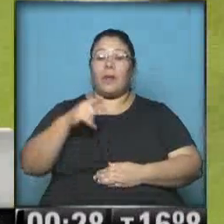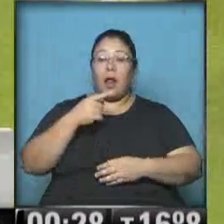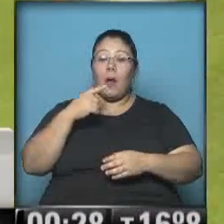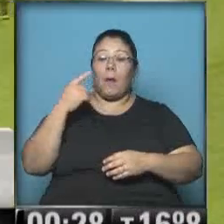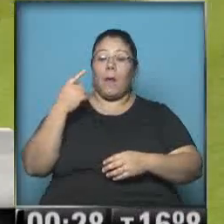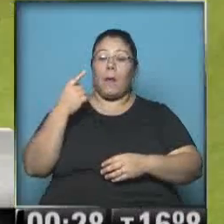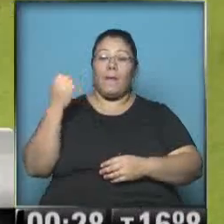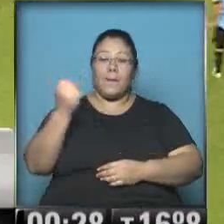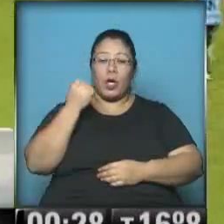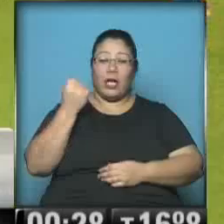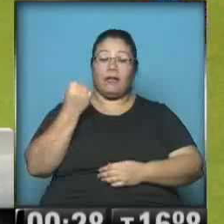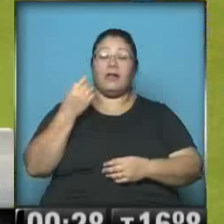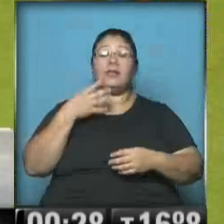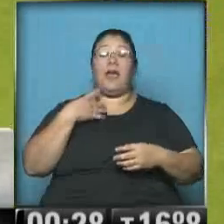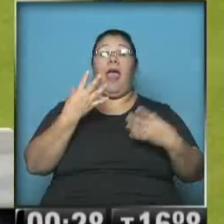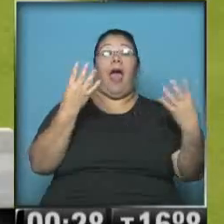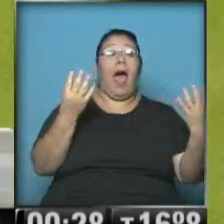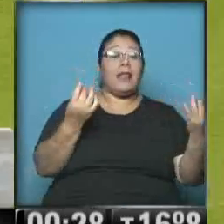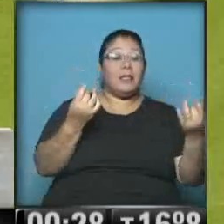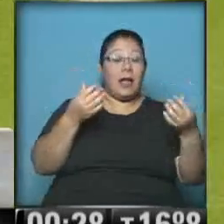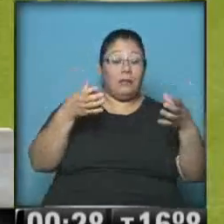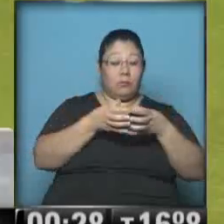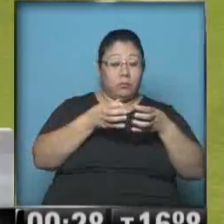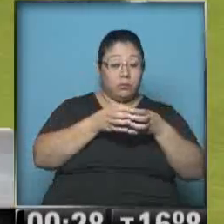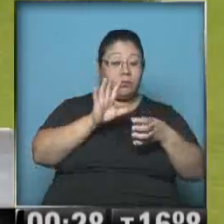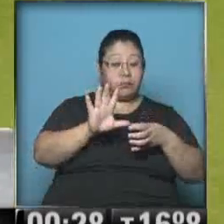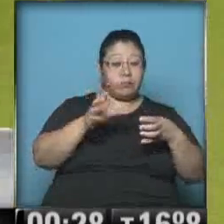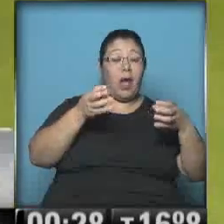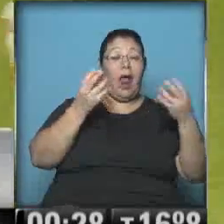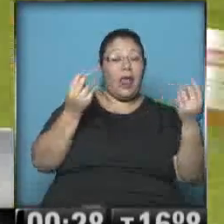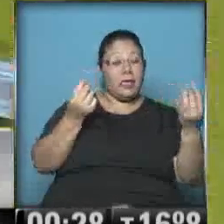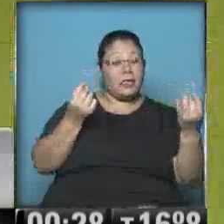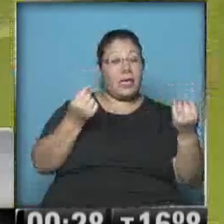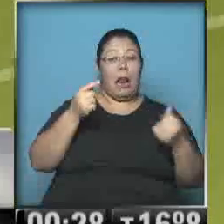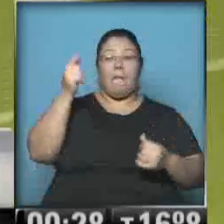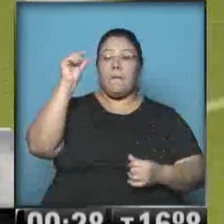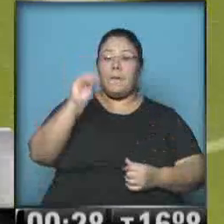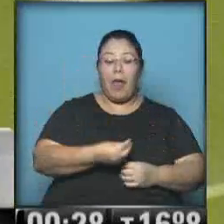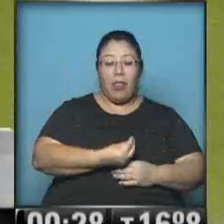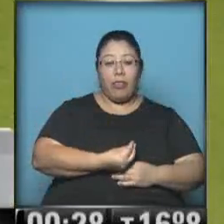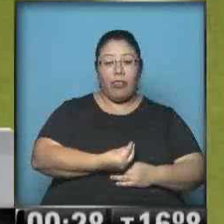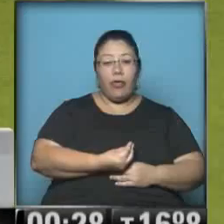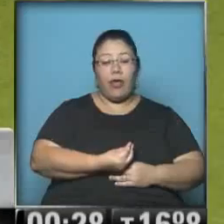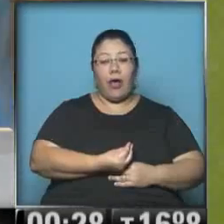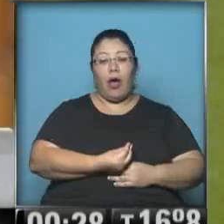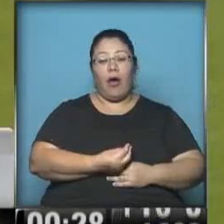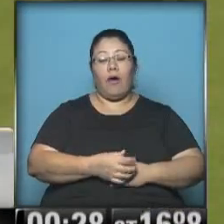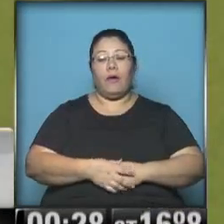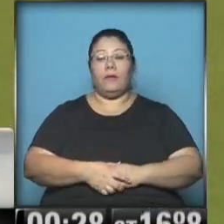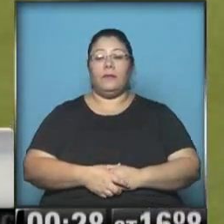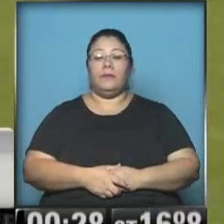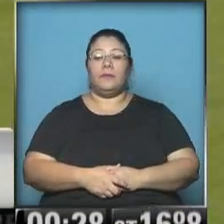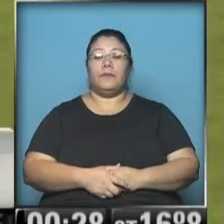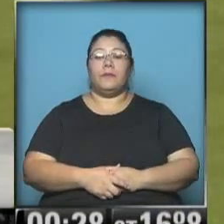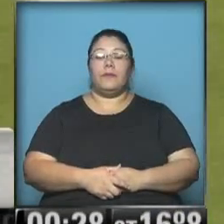el invicto Arsenal jugando como local. La mayoría de los puntos, a excepción de un solo partido, todos los había sumado